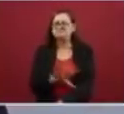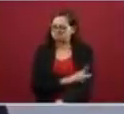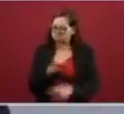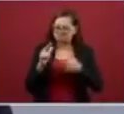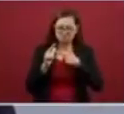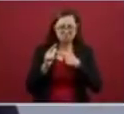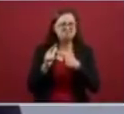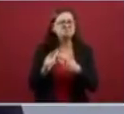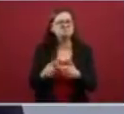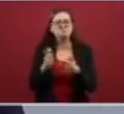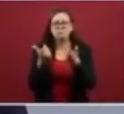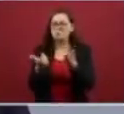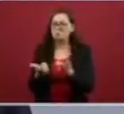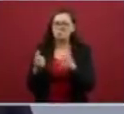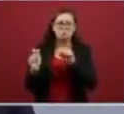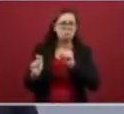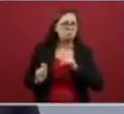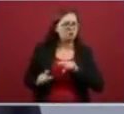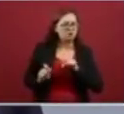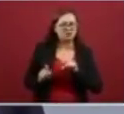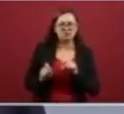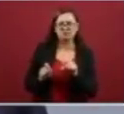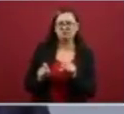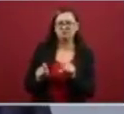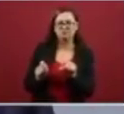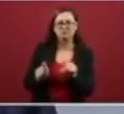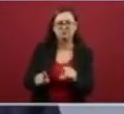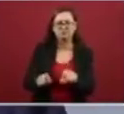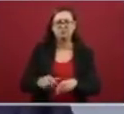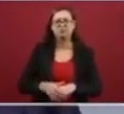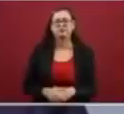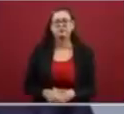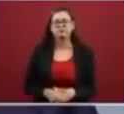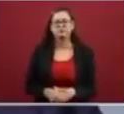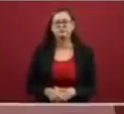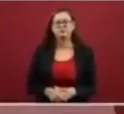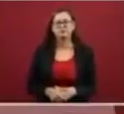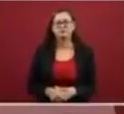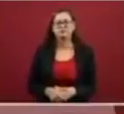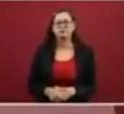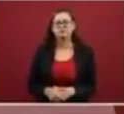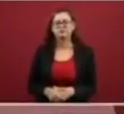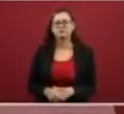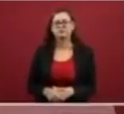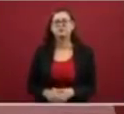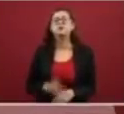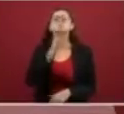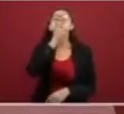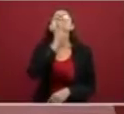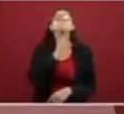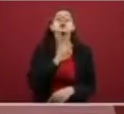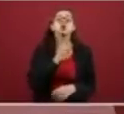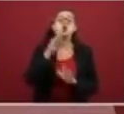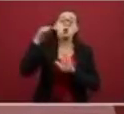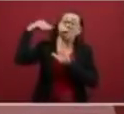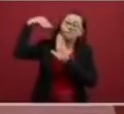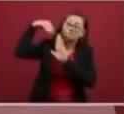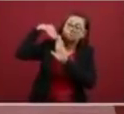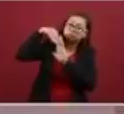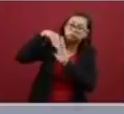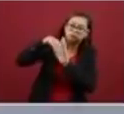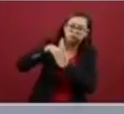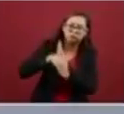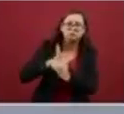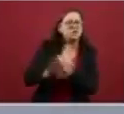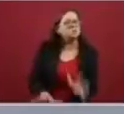electricidad. Ya se detuvo la caída en la producción de petróleo y se